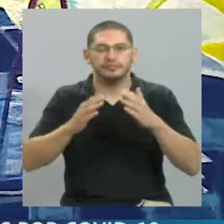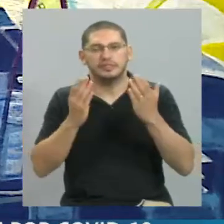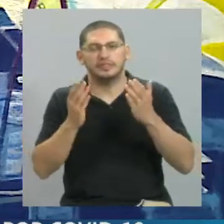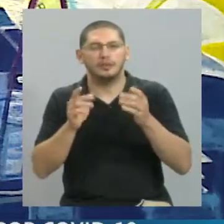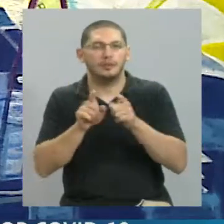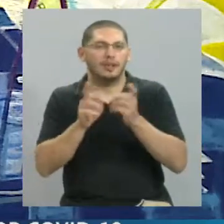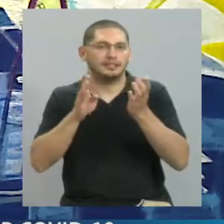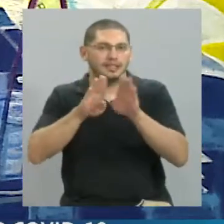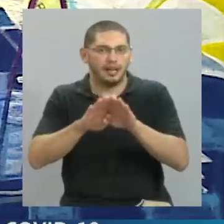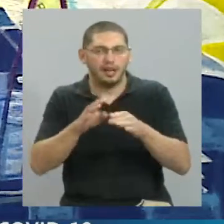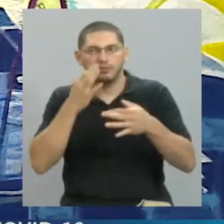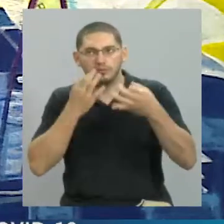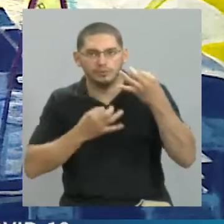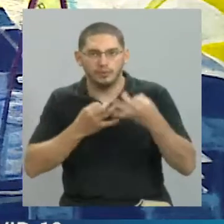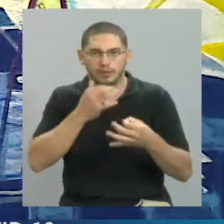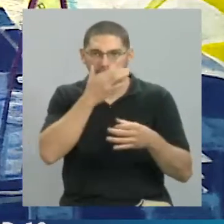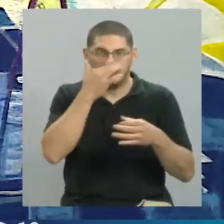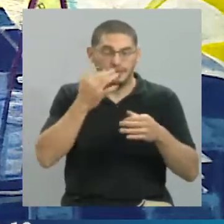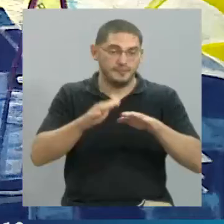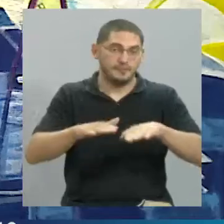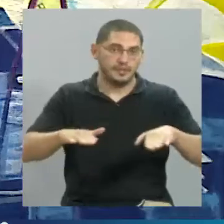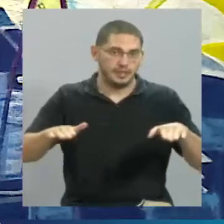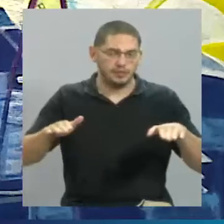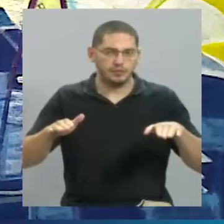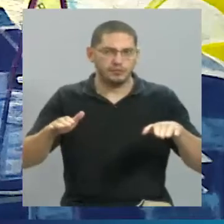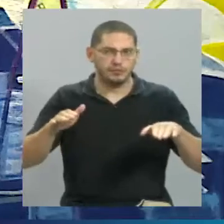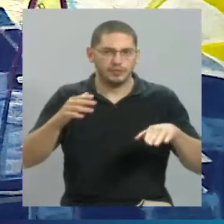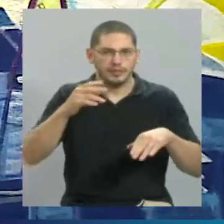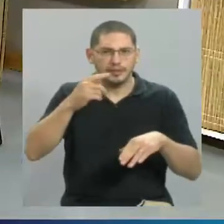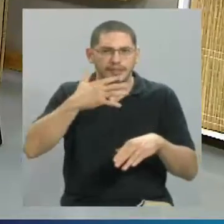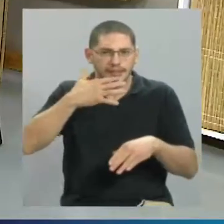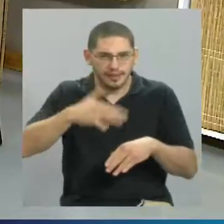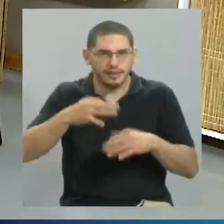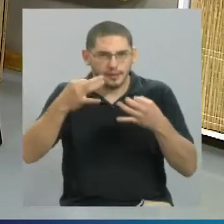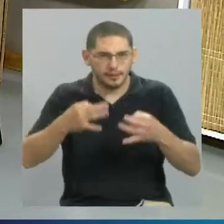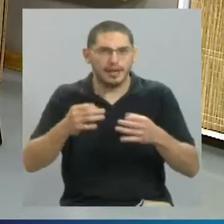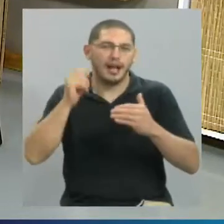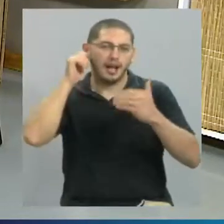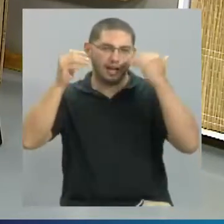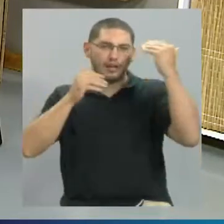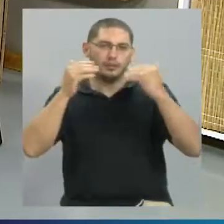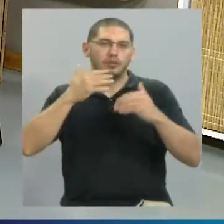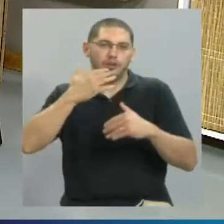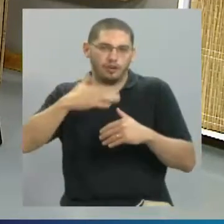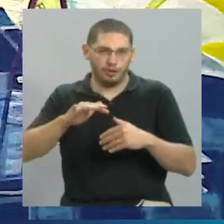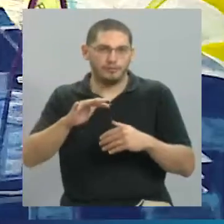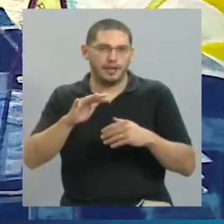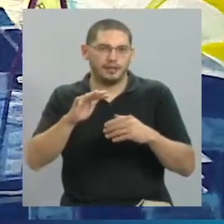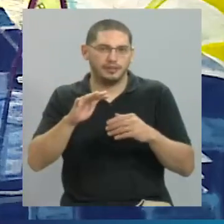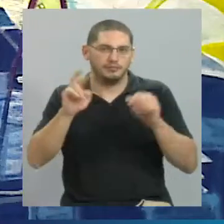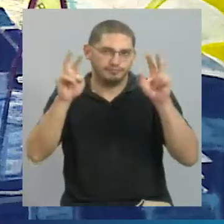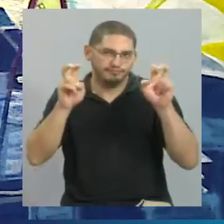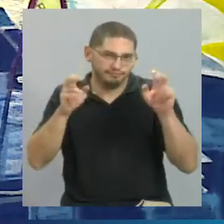que para muchos, para los más pequeños por ahí no toman tanta conciencia como lo toma un adulto de por ahí,